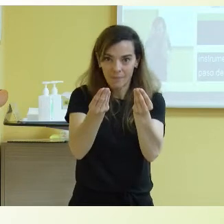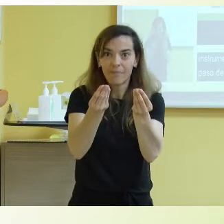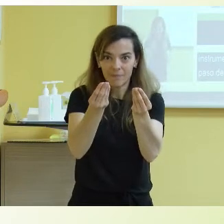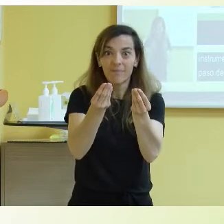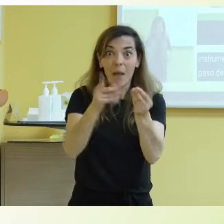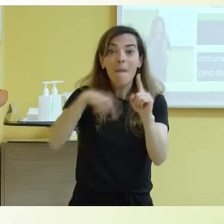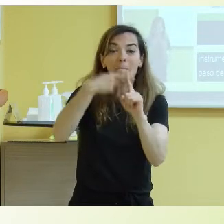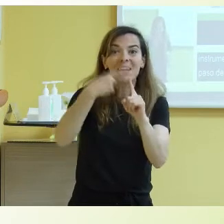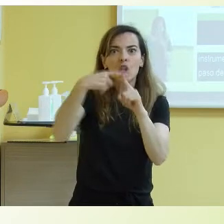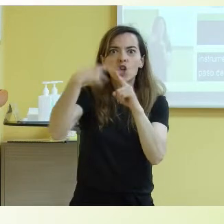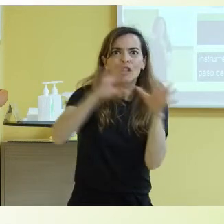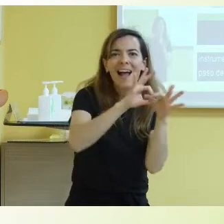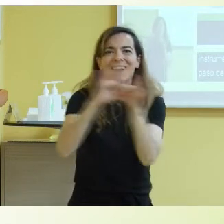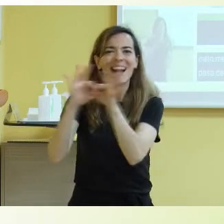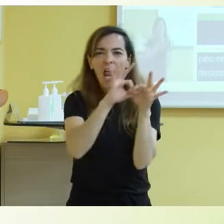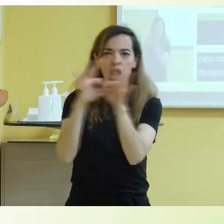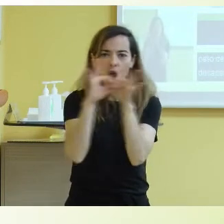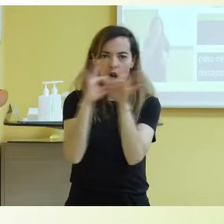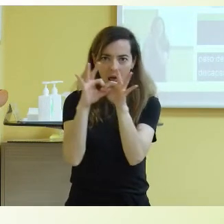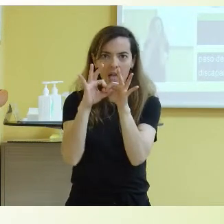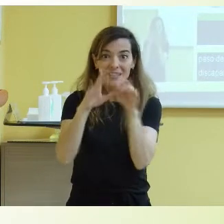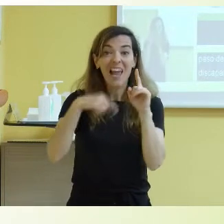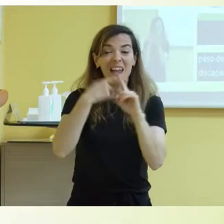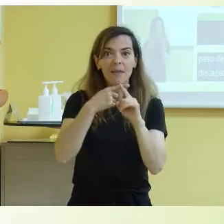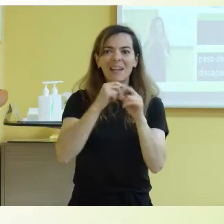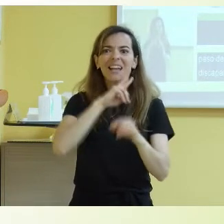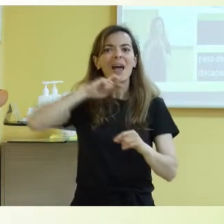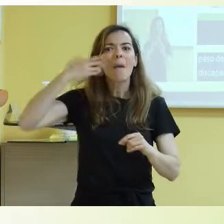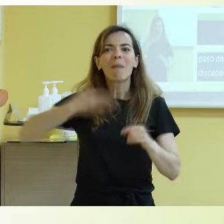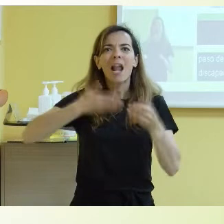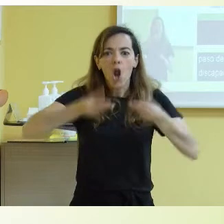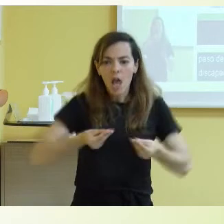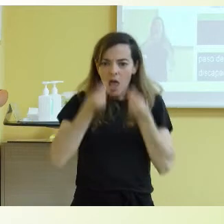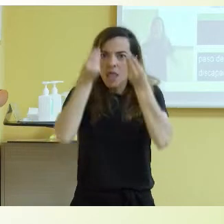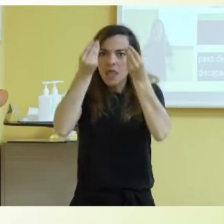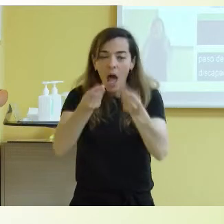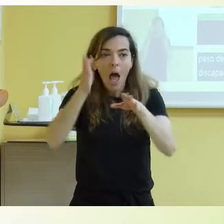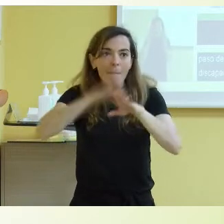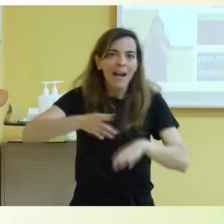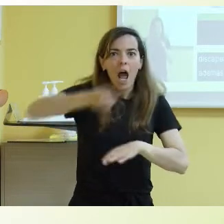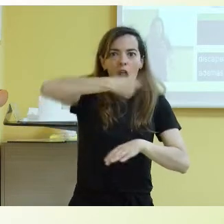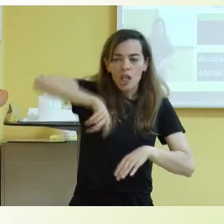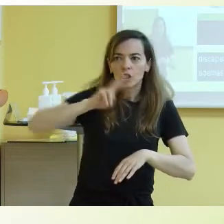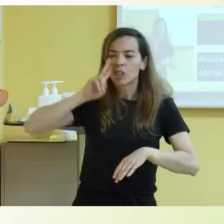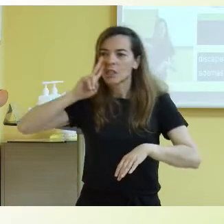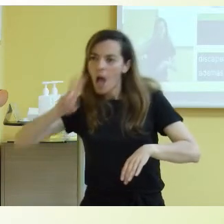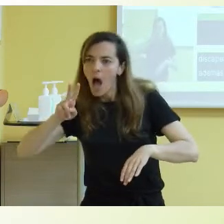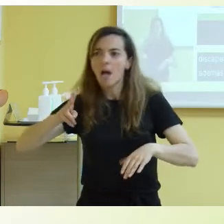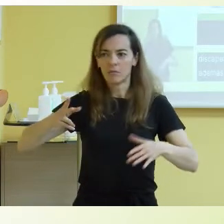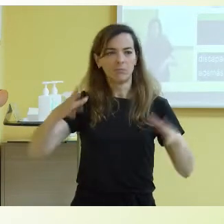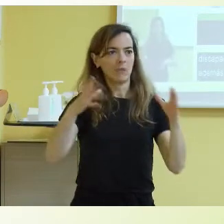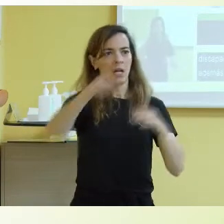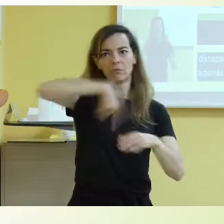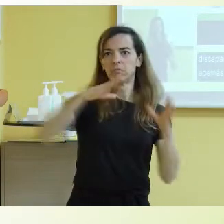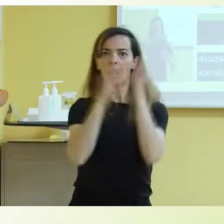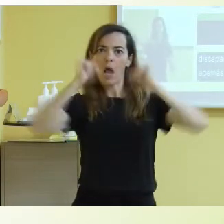todo lo que conlleva, sino que además aporta una serie de valores para poder estandarizarnos con los otros, entre nosotros, para